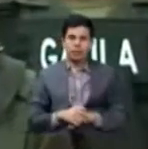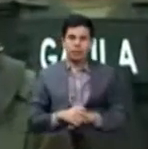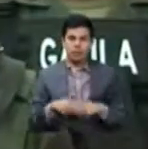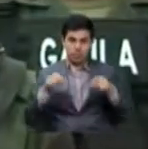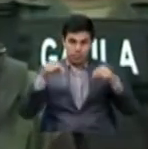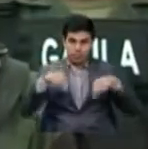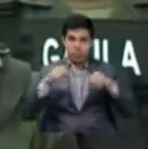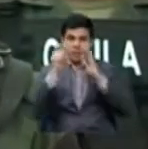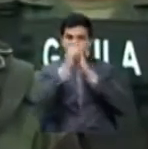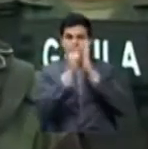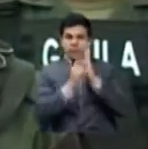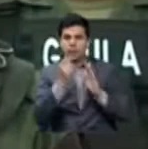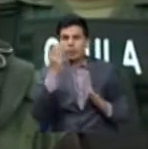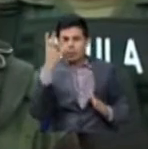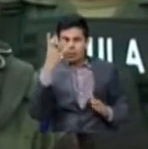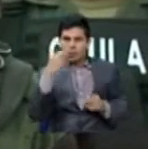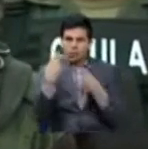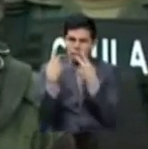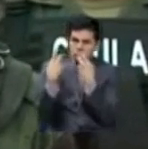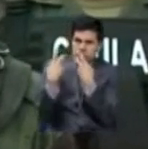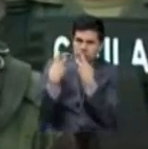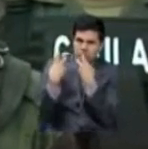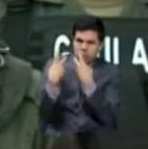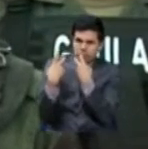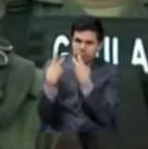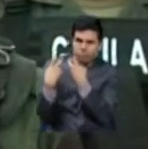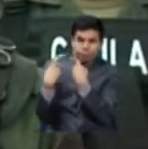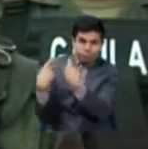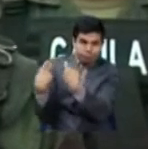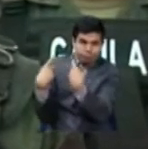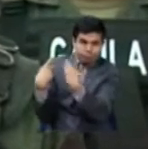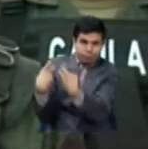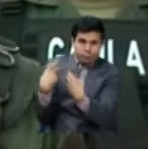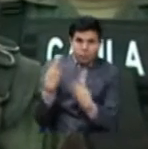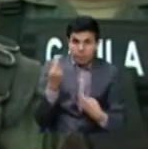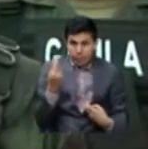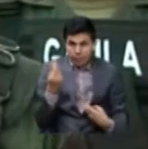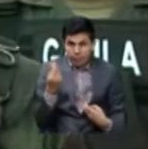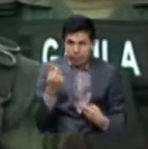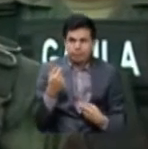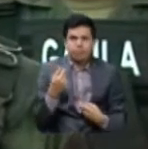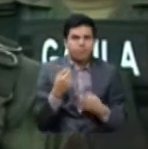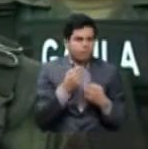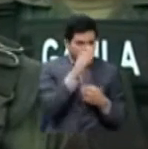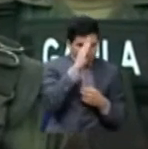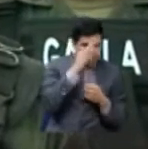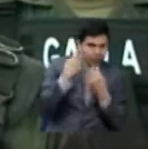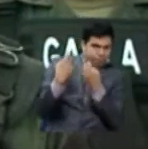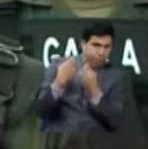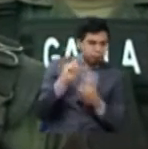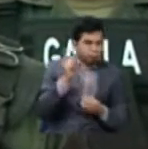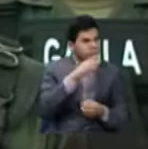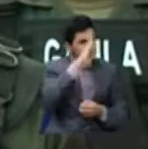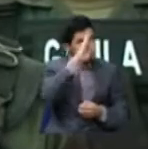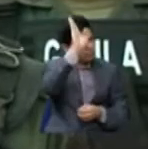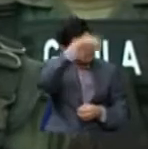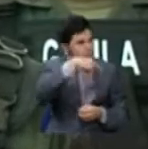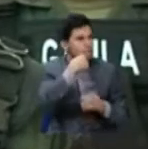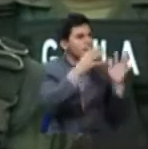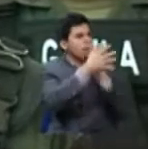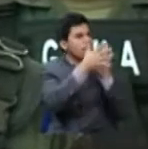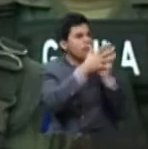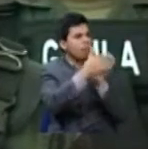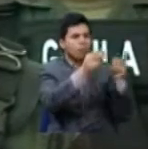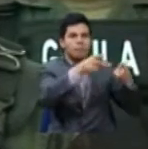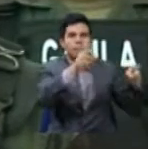4 denuncias más por el delito de extorsión que el año inmediatamente anterior. Esto nos da fe más que el incremento de extorsiones, es a que la gente